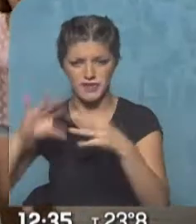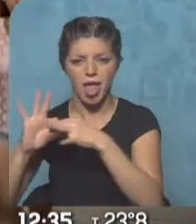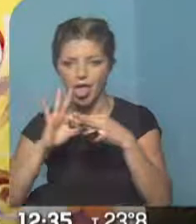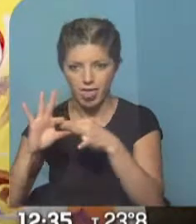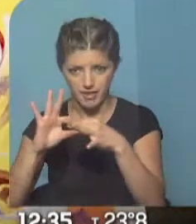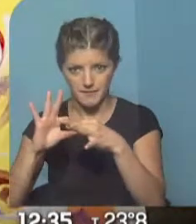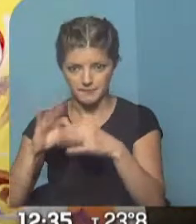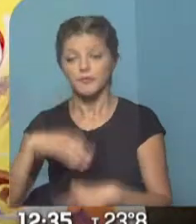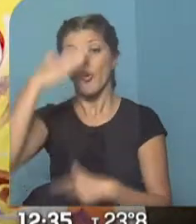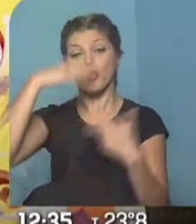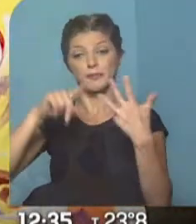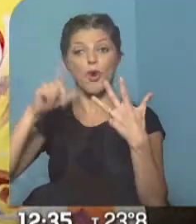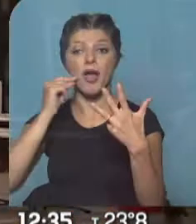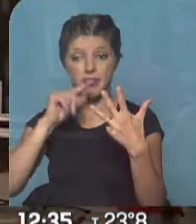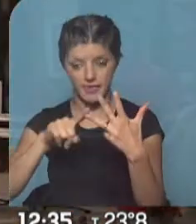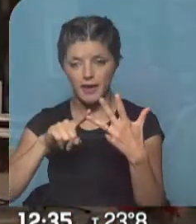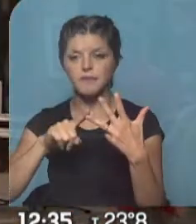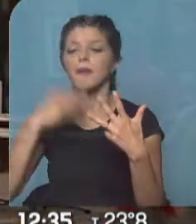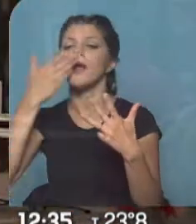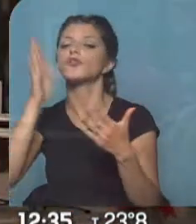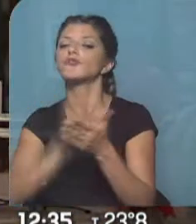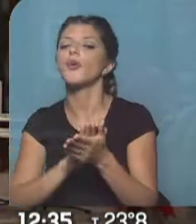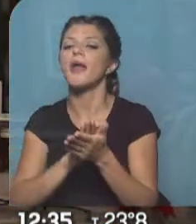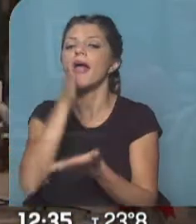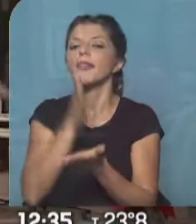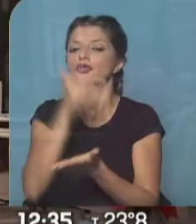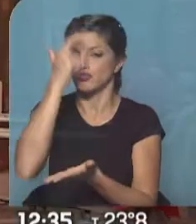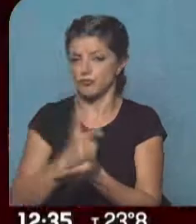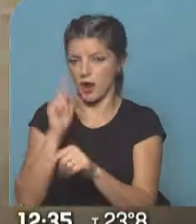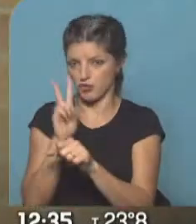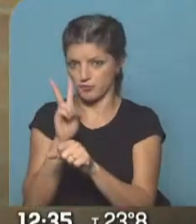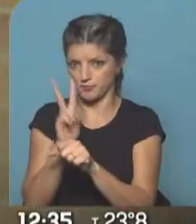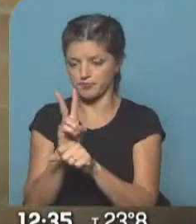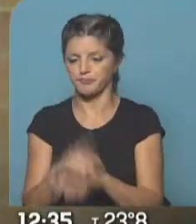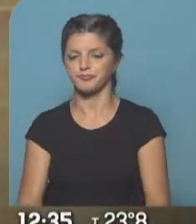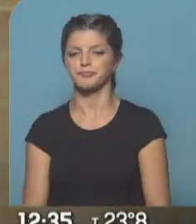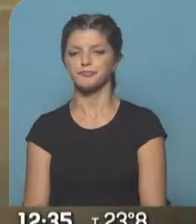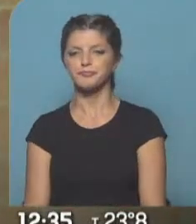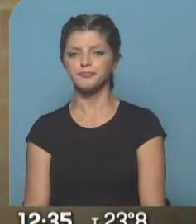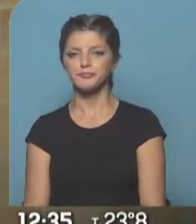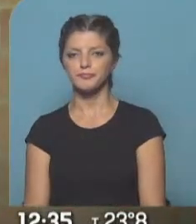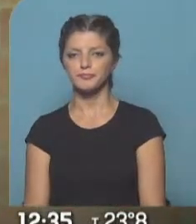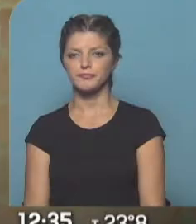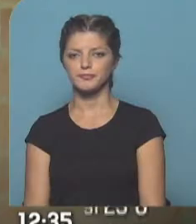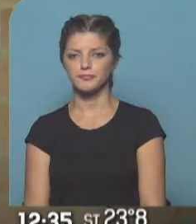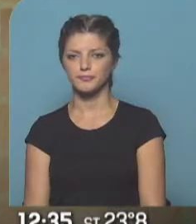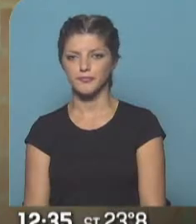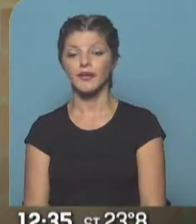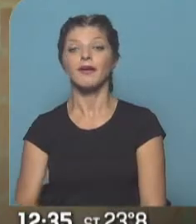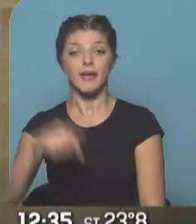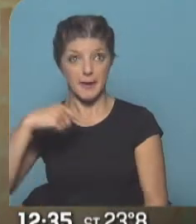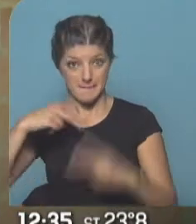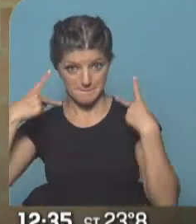en Cartagena estará dedicado a la defensa de los derechos humanos. El viaje tendrá como